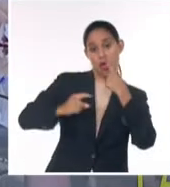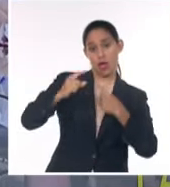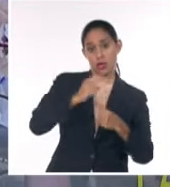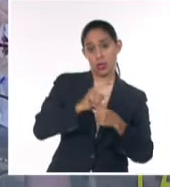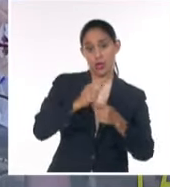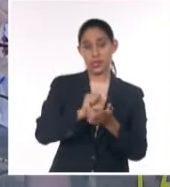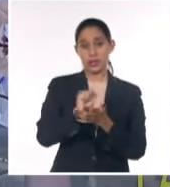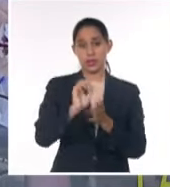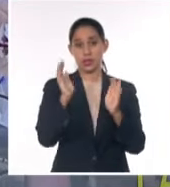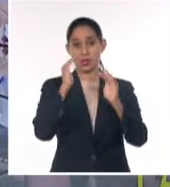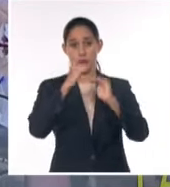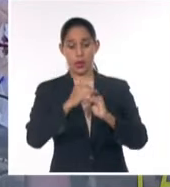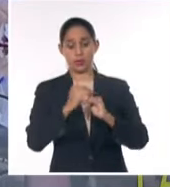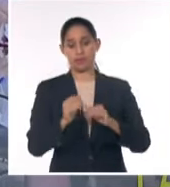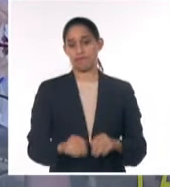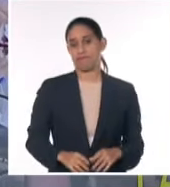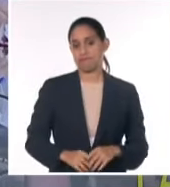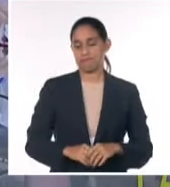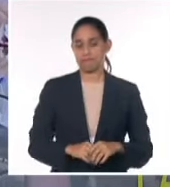499.923 personas.